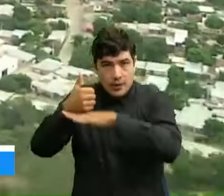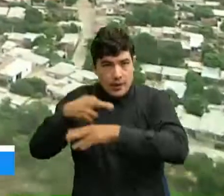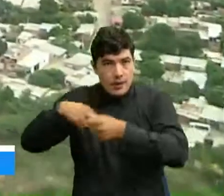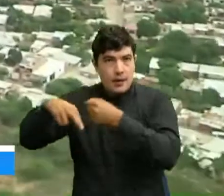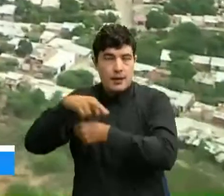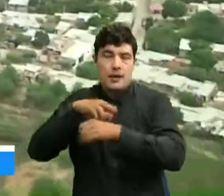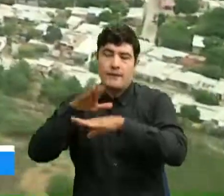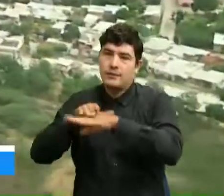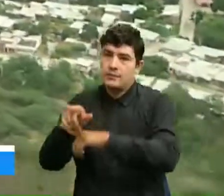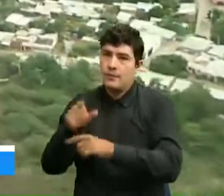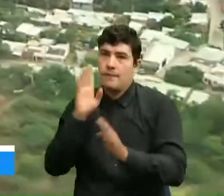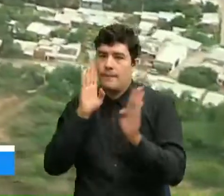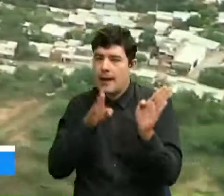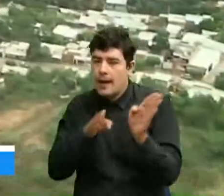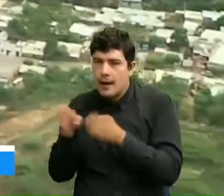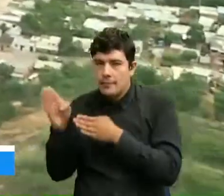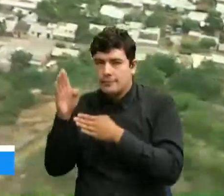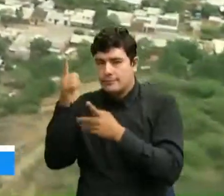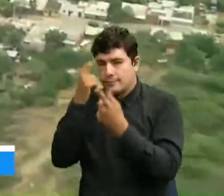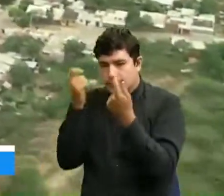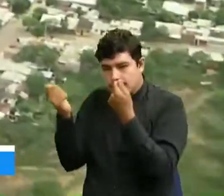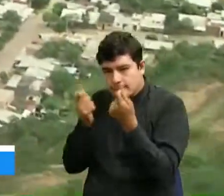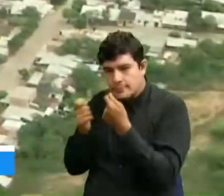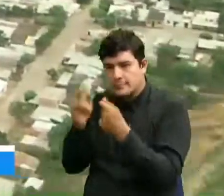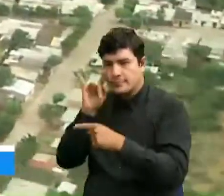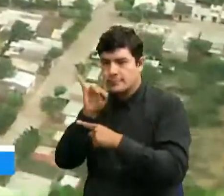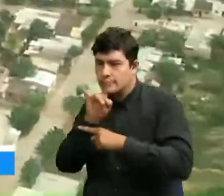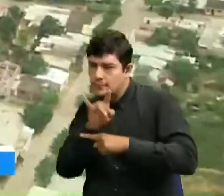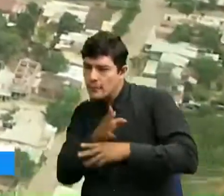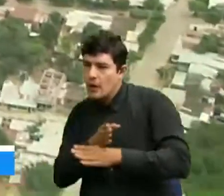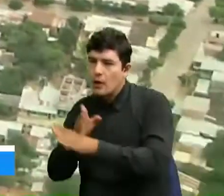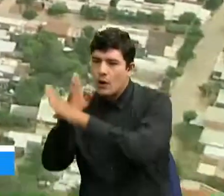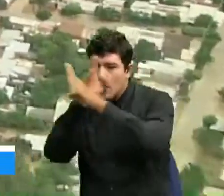crear un plan estratégico de seguridad, escuchando a las poblaciones afectadas.